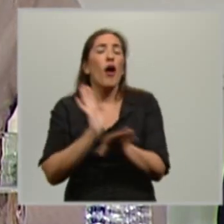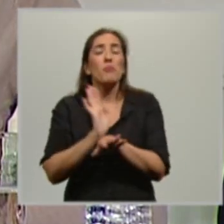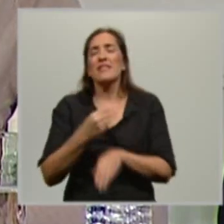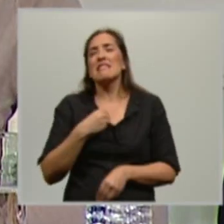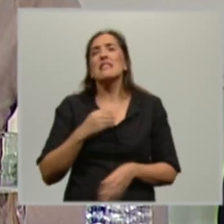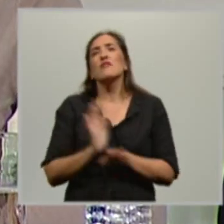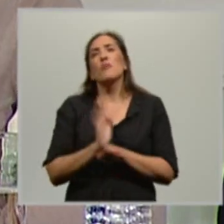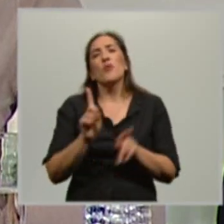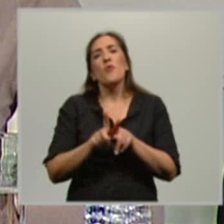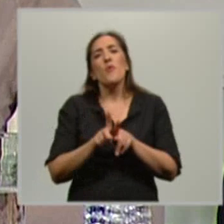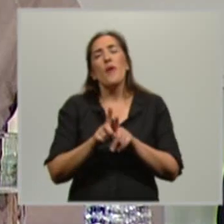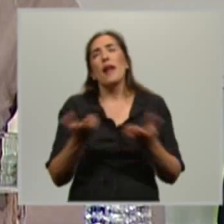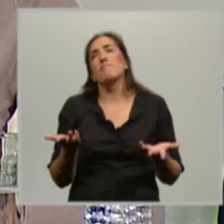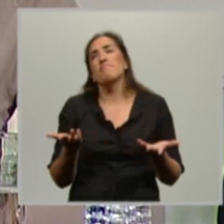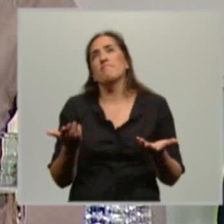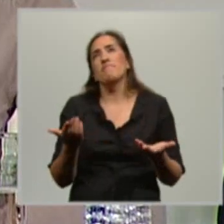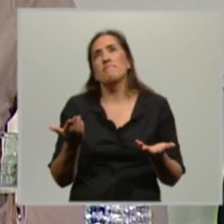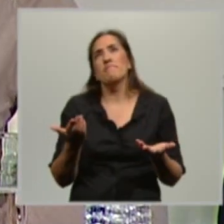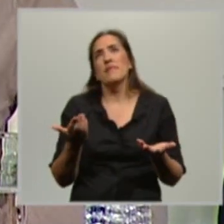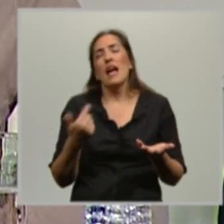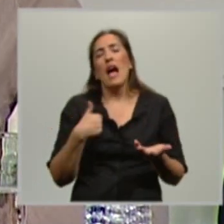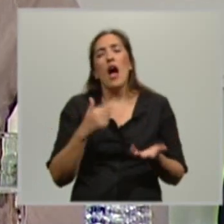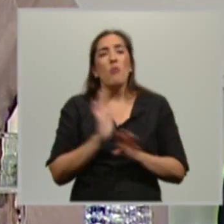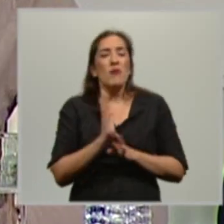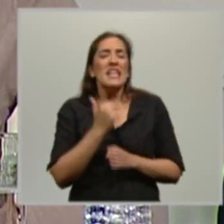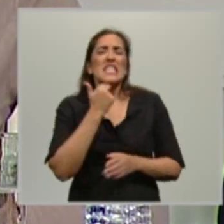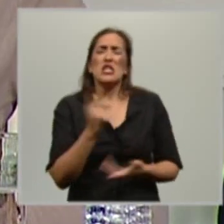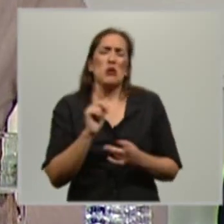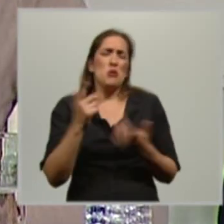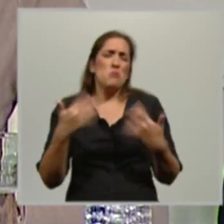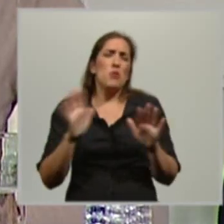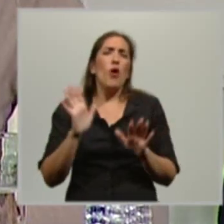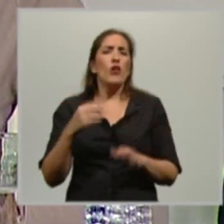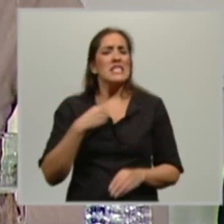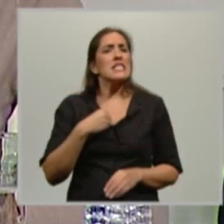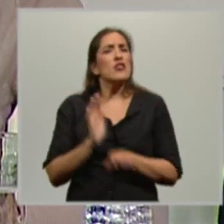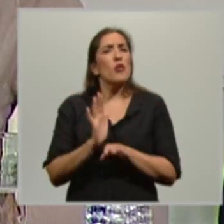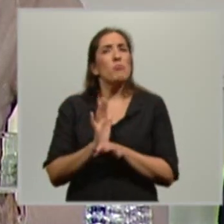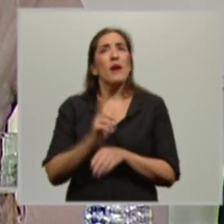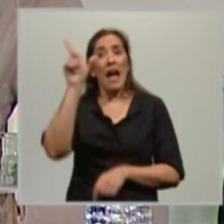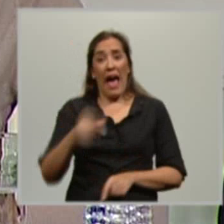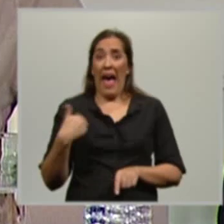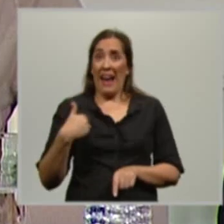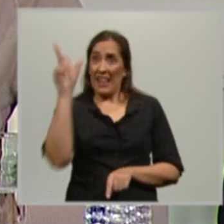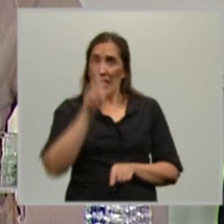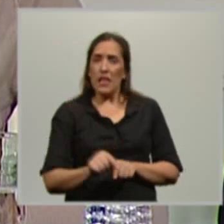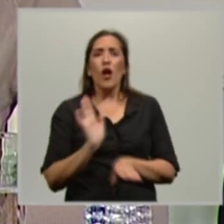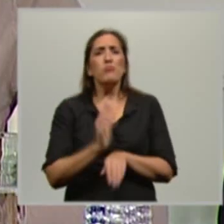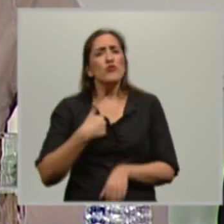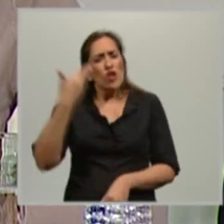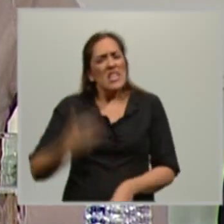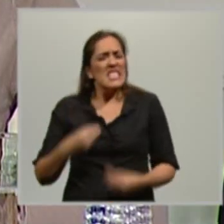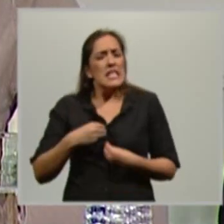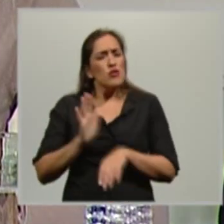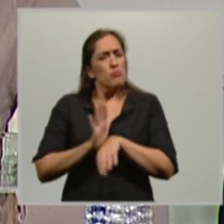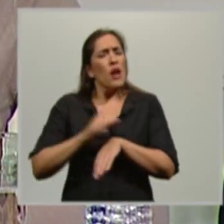siento, por ahí, bueno, ya veo mañana el titular, pero no importa. Yo me siento un poco la madre del país, la madre de todos los argentinos. Me siento